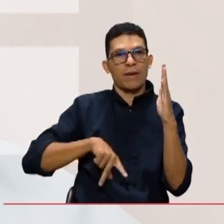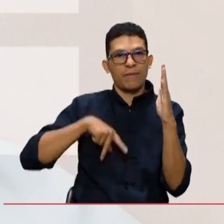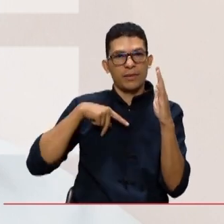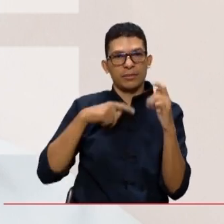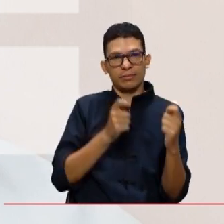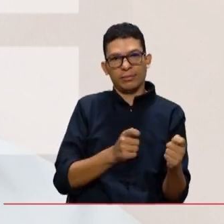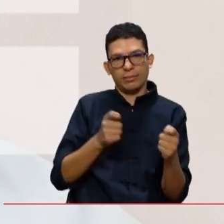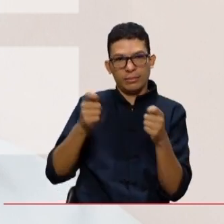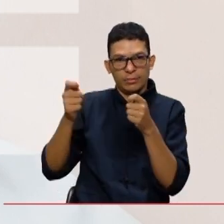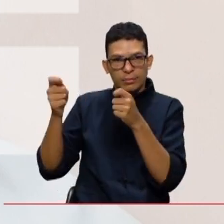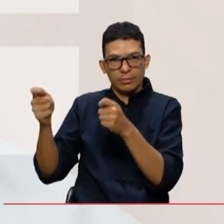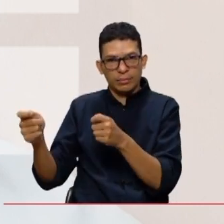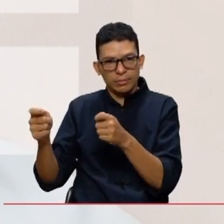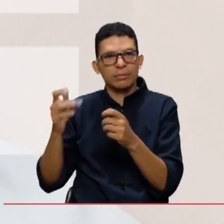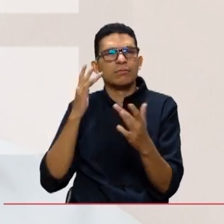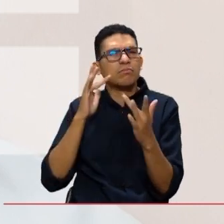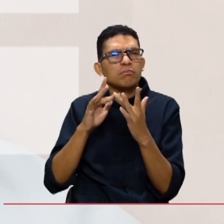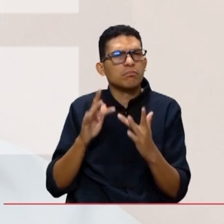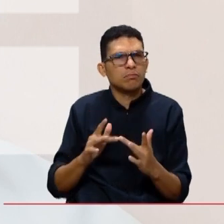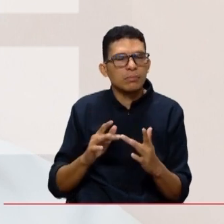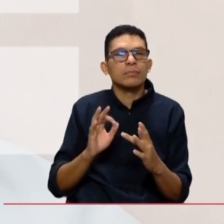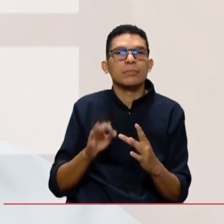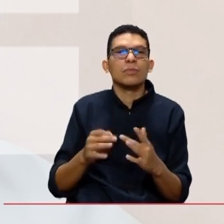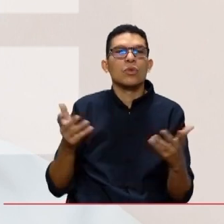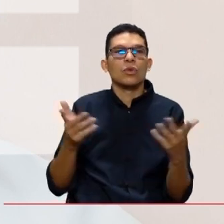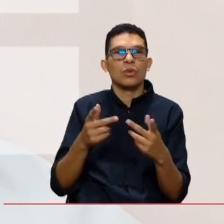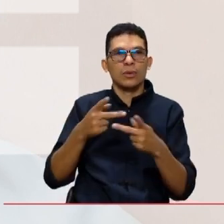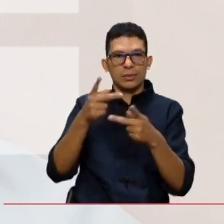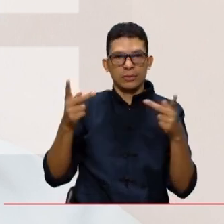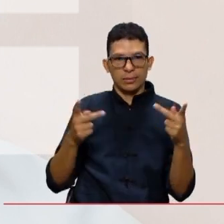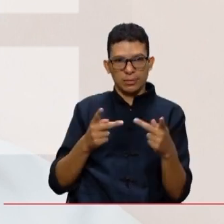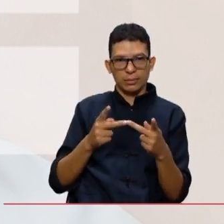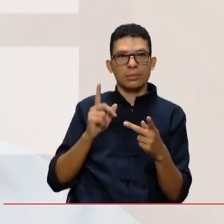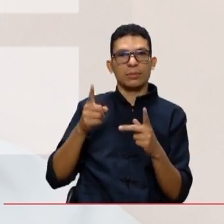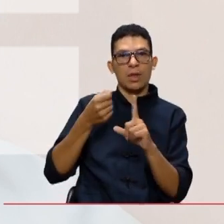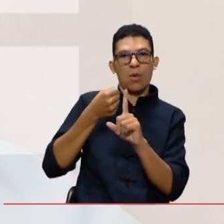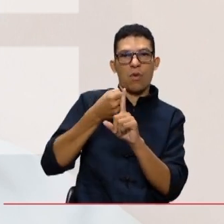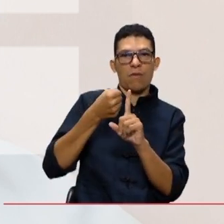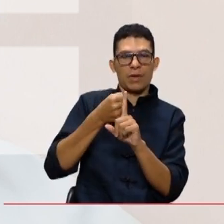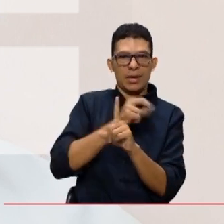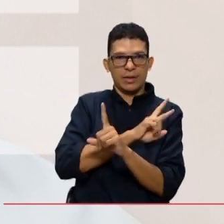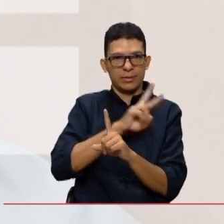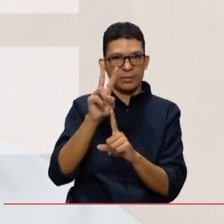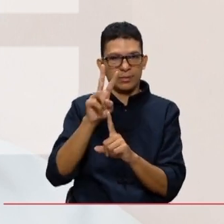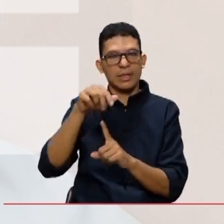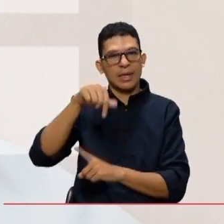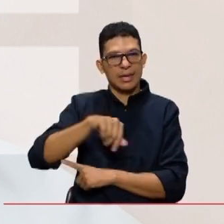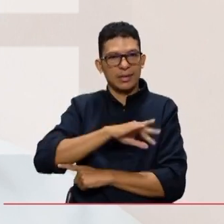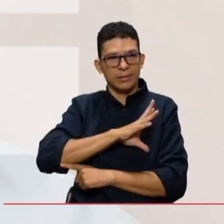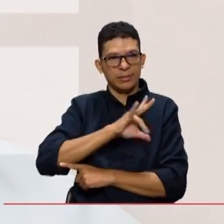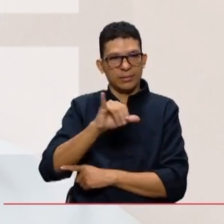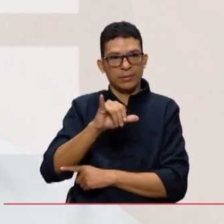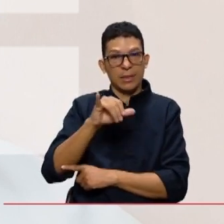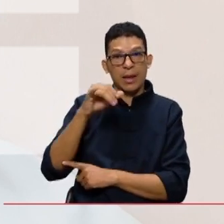y demás requisitos a la oficina de la Agencia de Empleo de Confenalco Valle de la Gente en Cali,